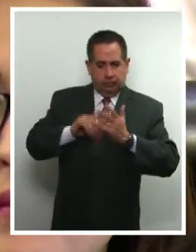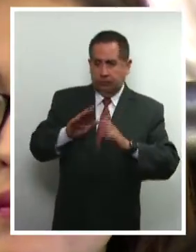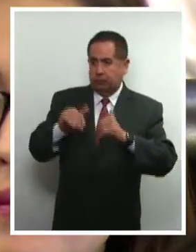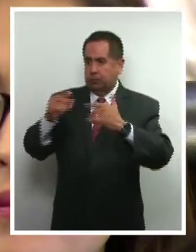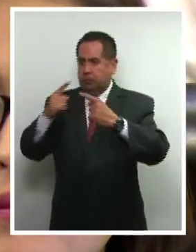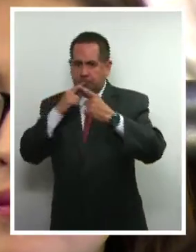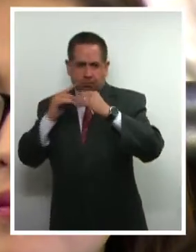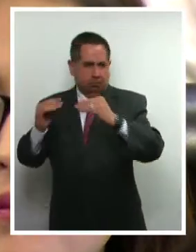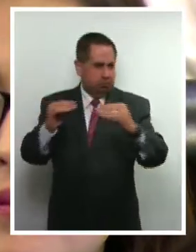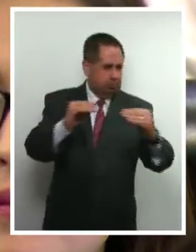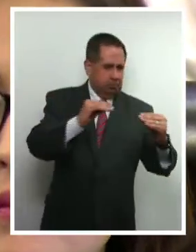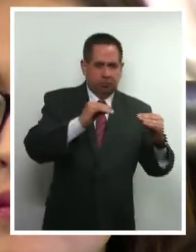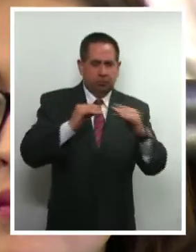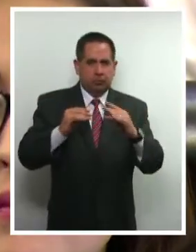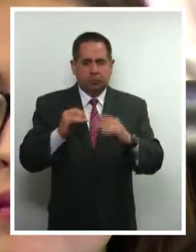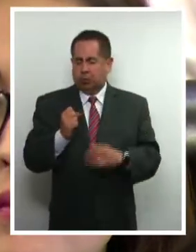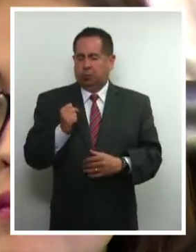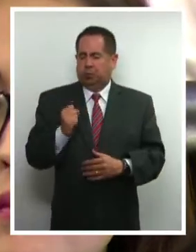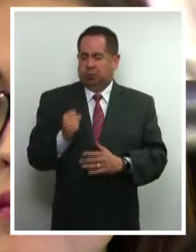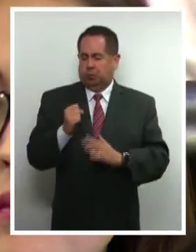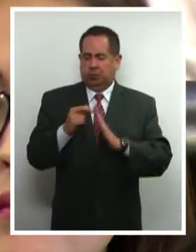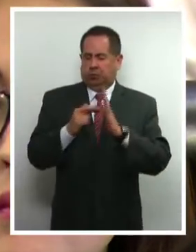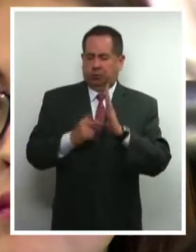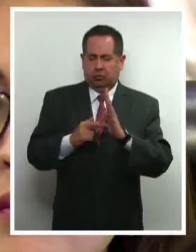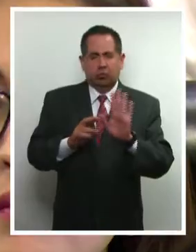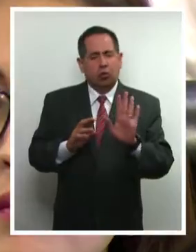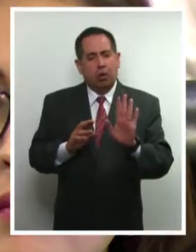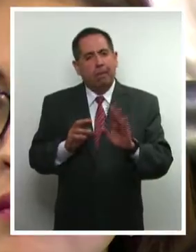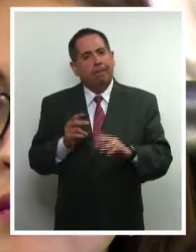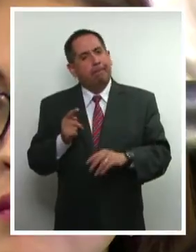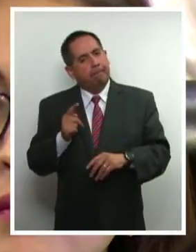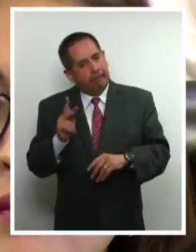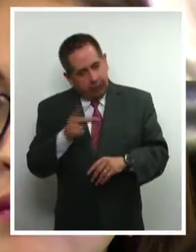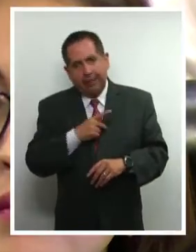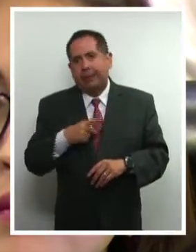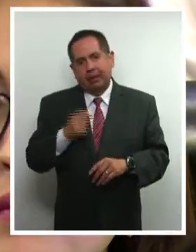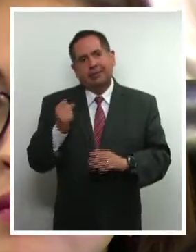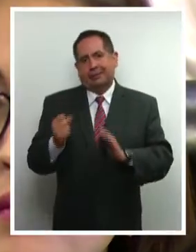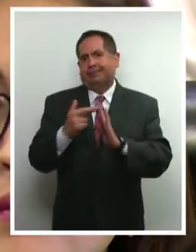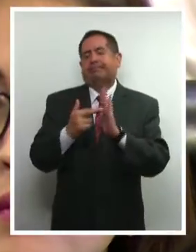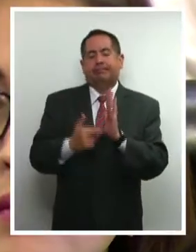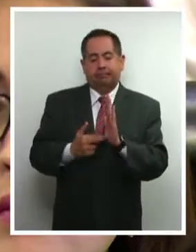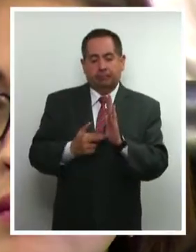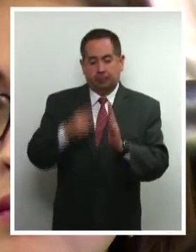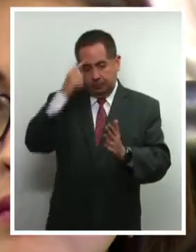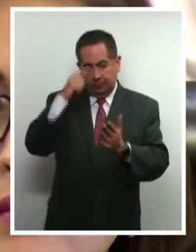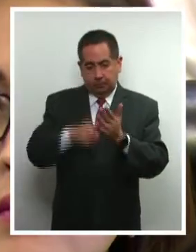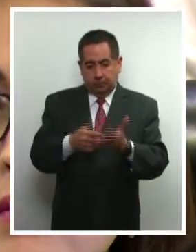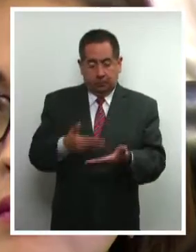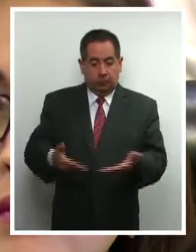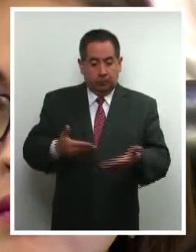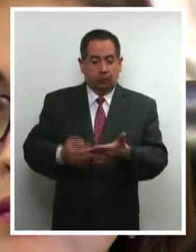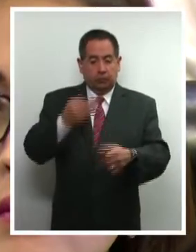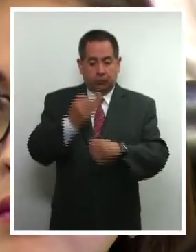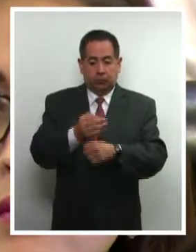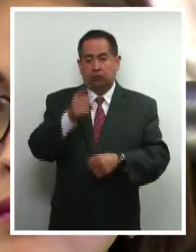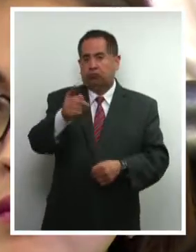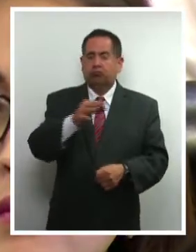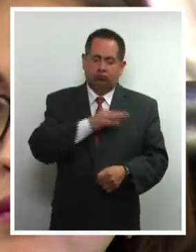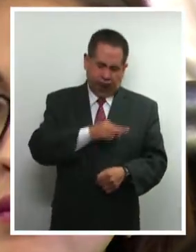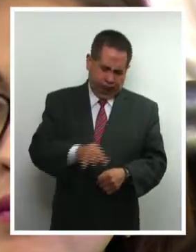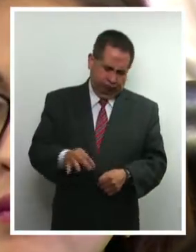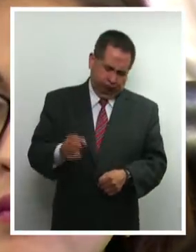la rigidez de la conducción de la presidencia. Yo creo que es el momento que usted con toda